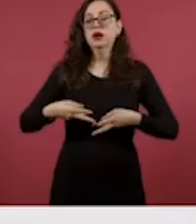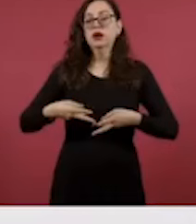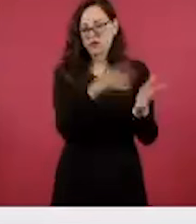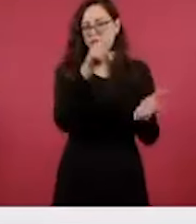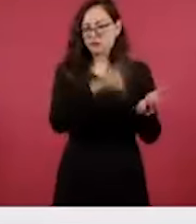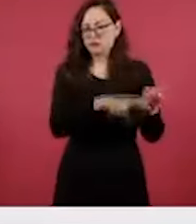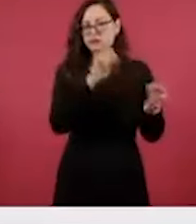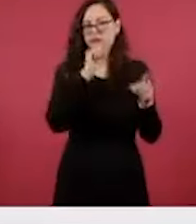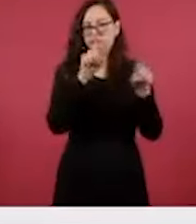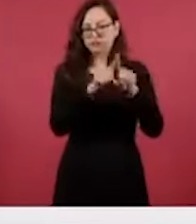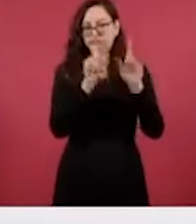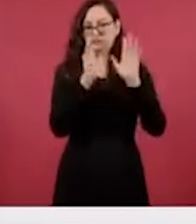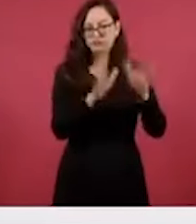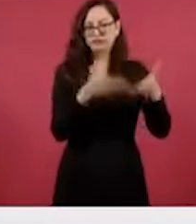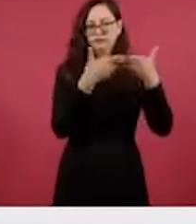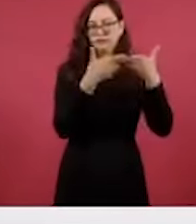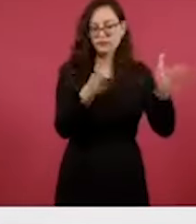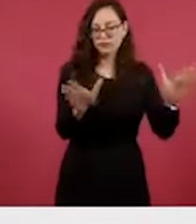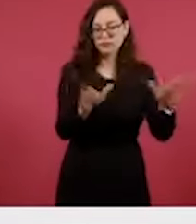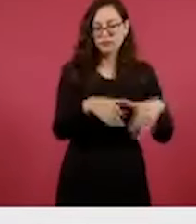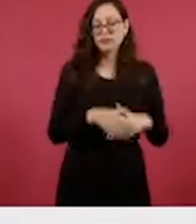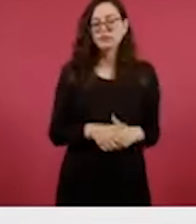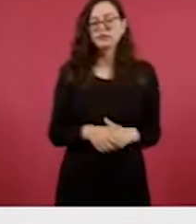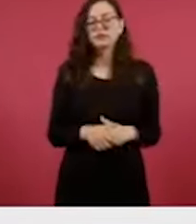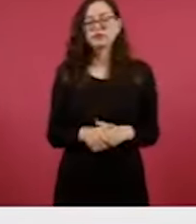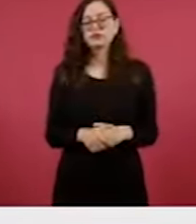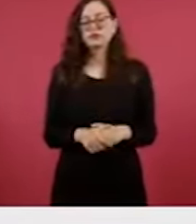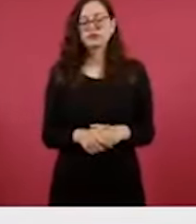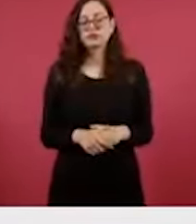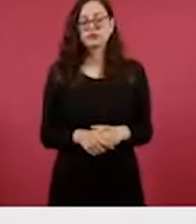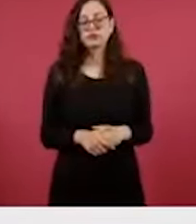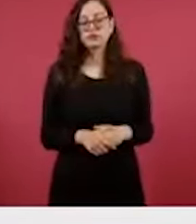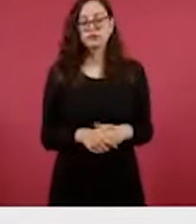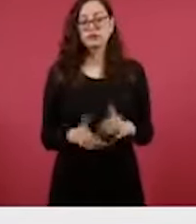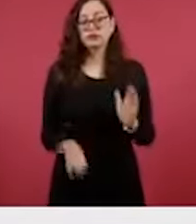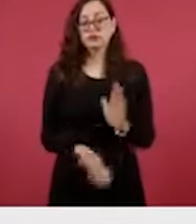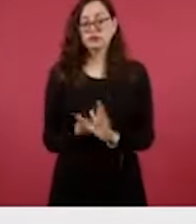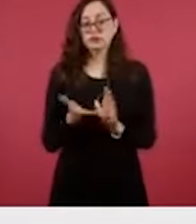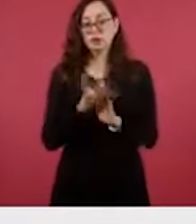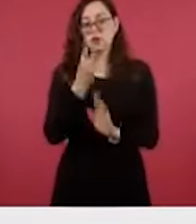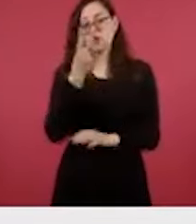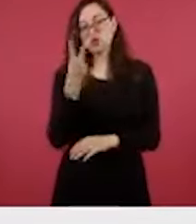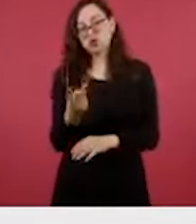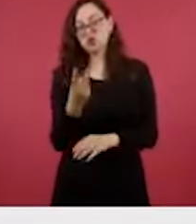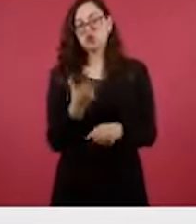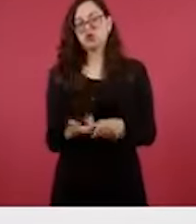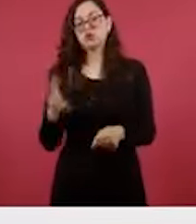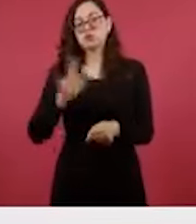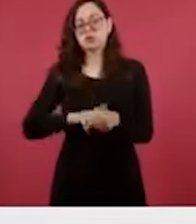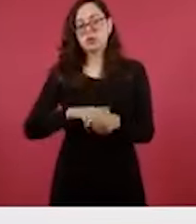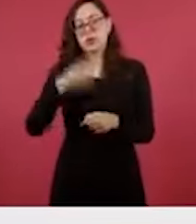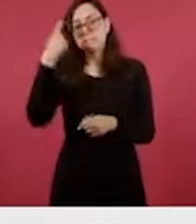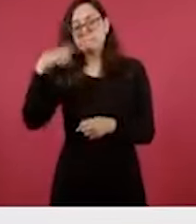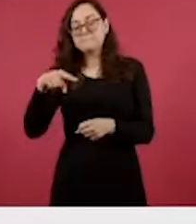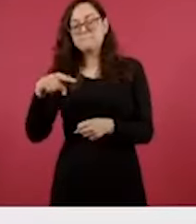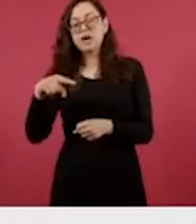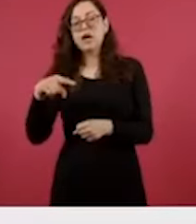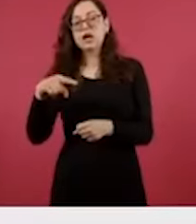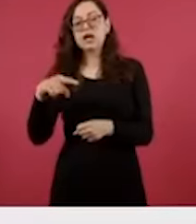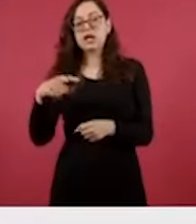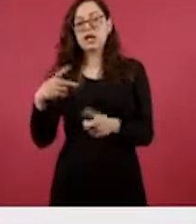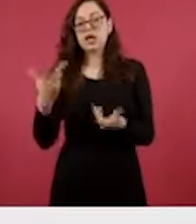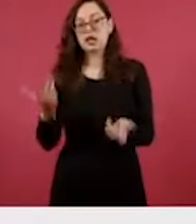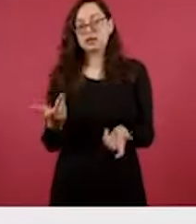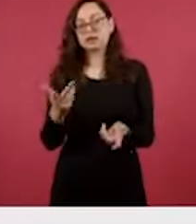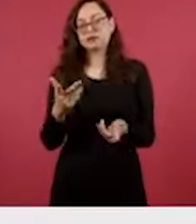Operación con su acelerador lineal en Chetumal Y se están construyendo dos hospitales en Quintana r para la atención de personas